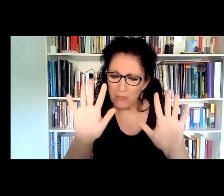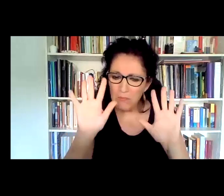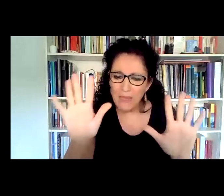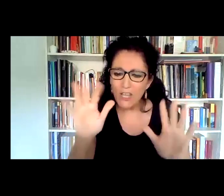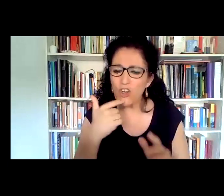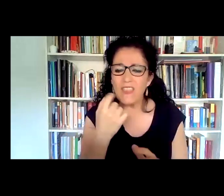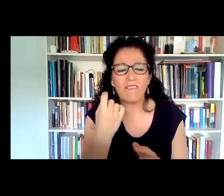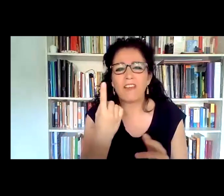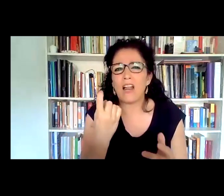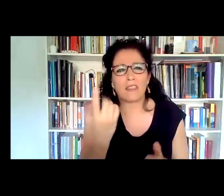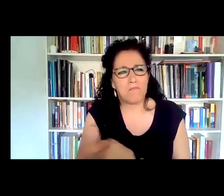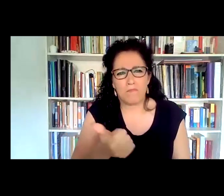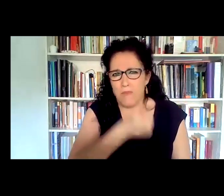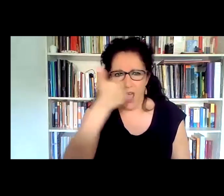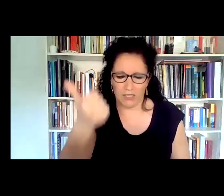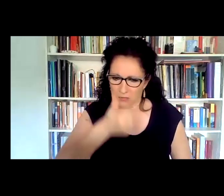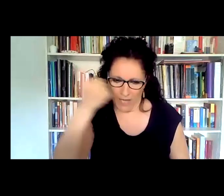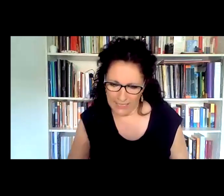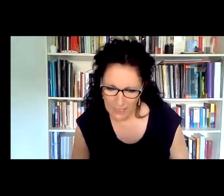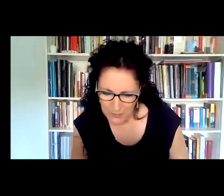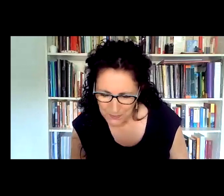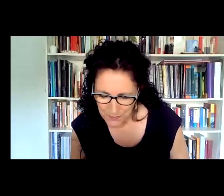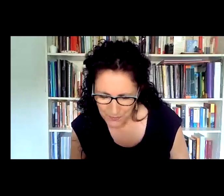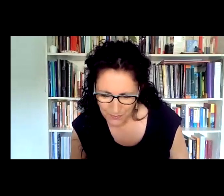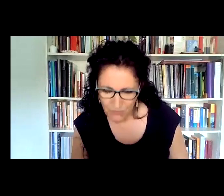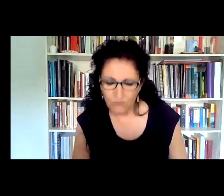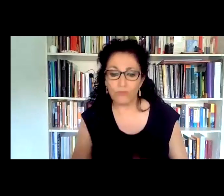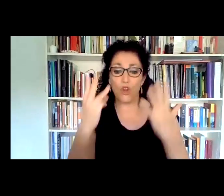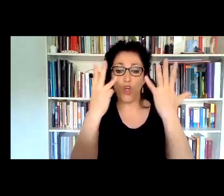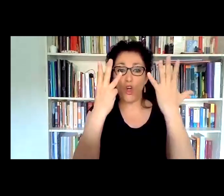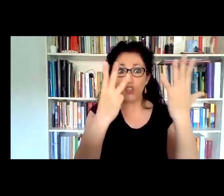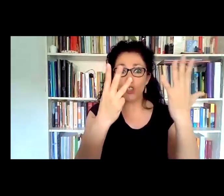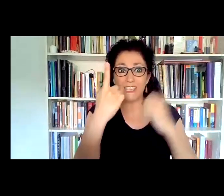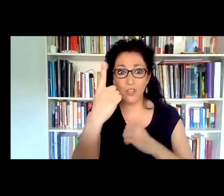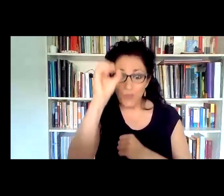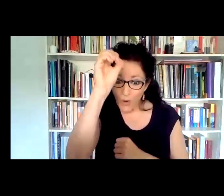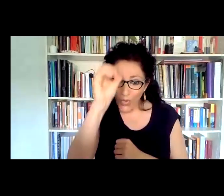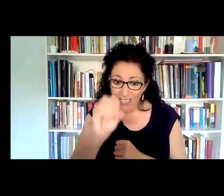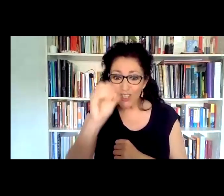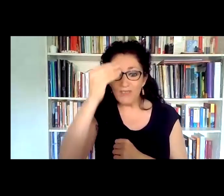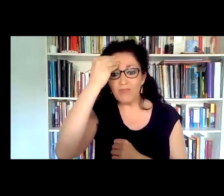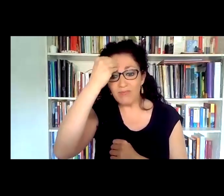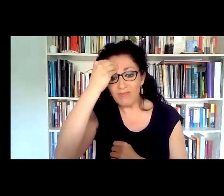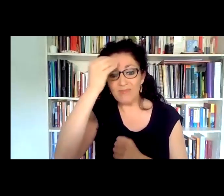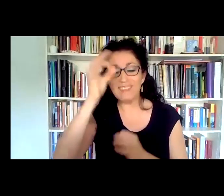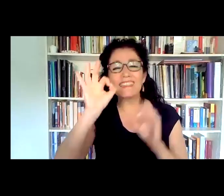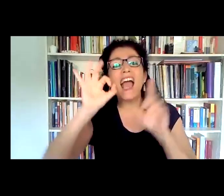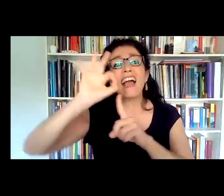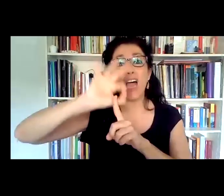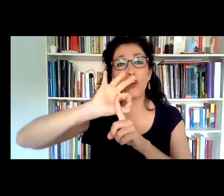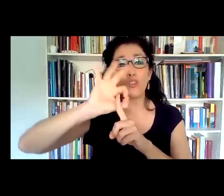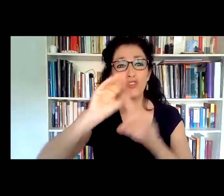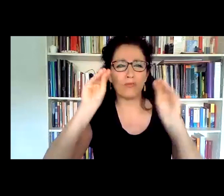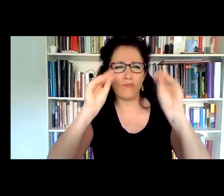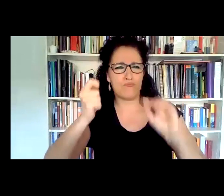alguna investigación relacionada sobre esta lengua, pero del mismo modo consideran que es necesario realizar más. El